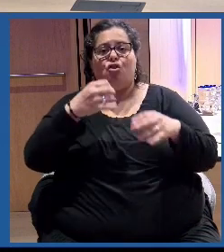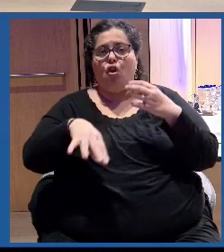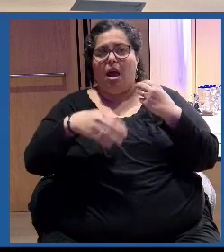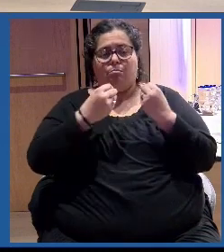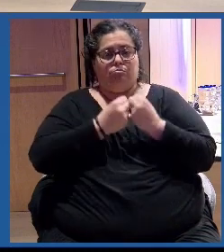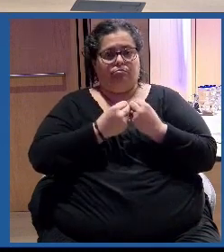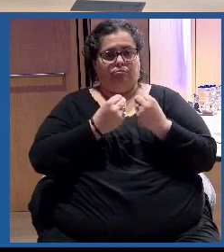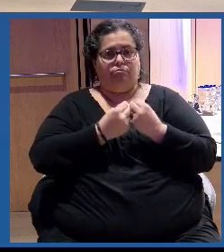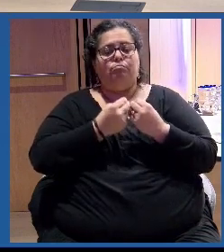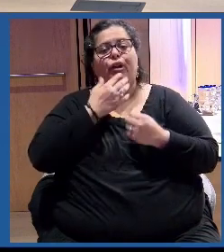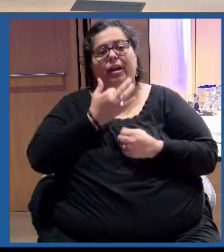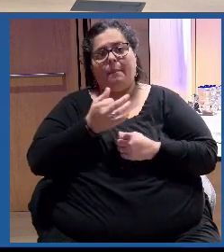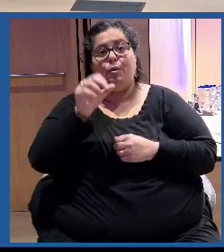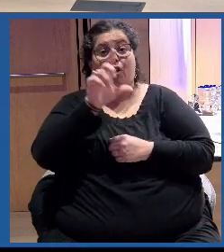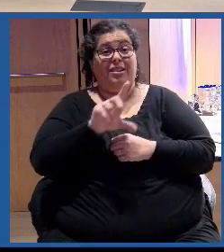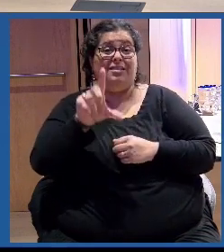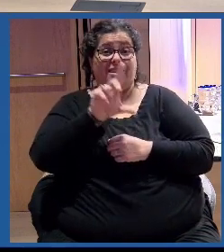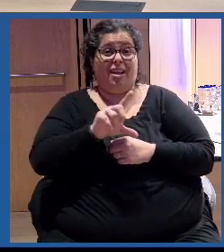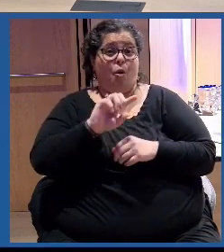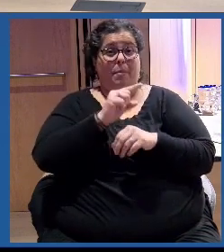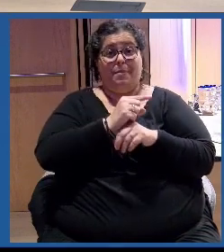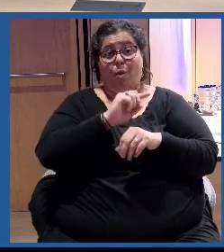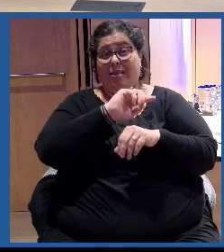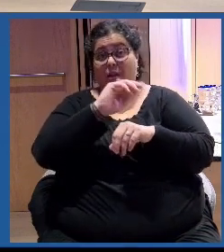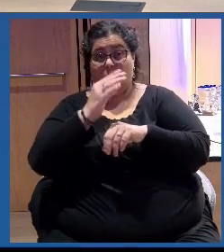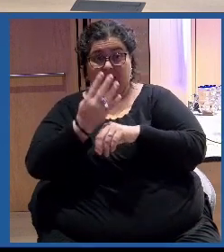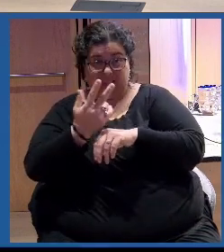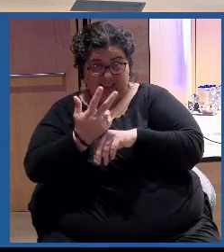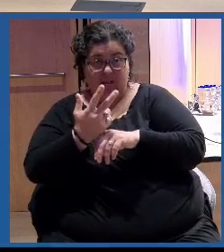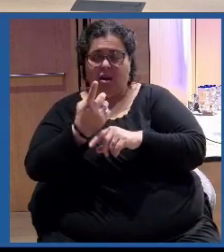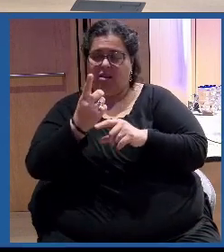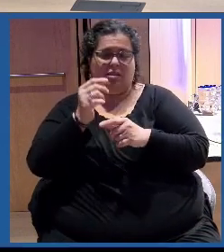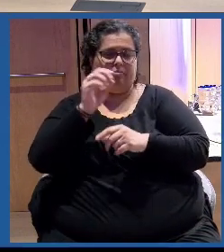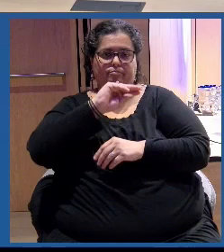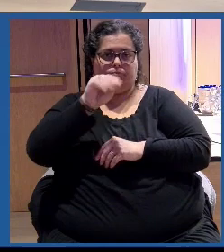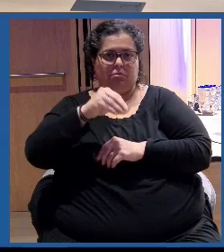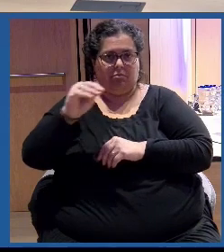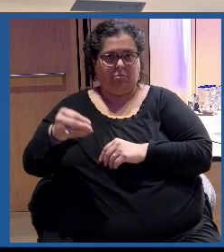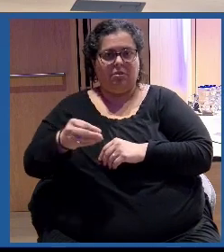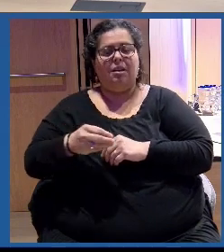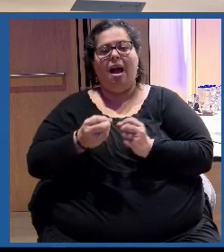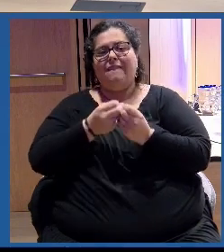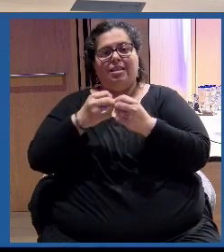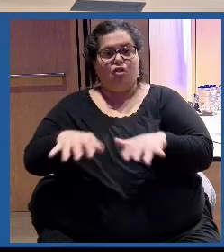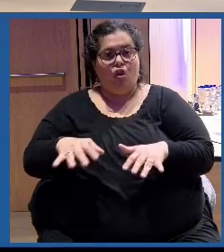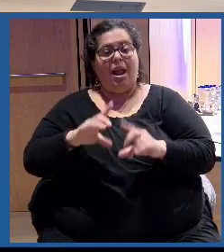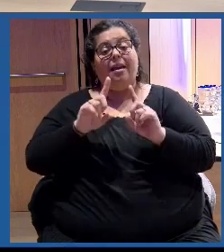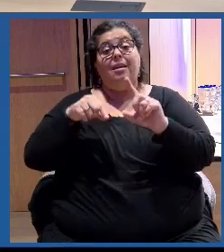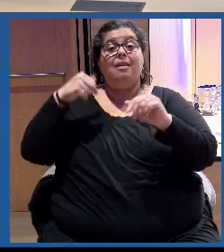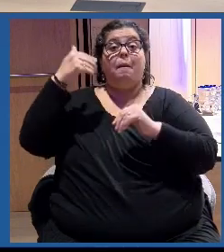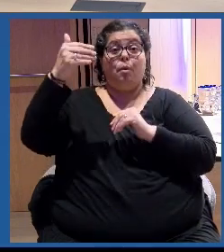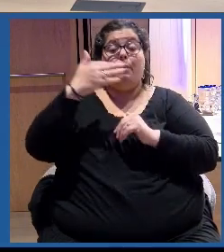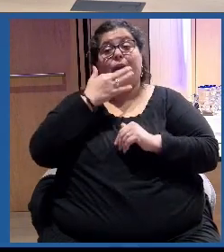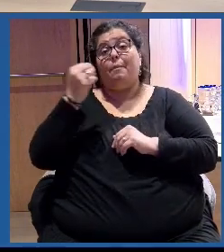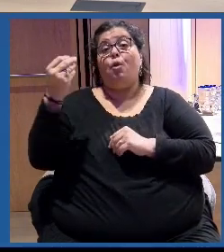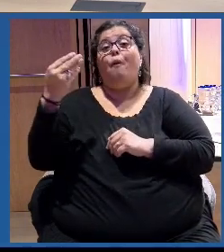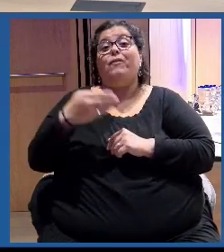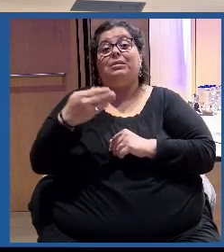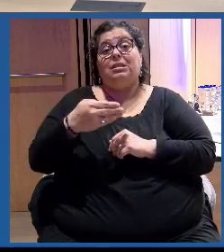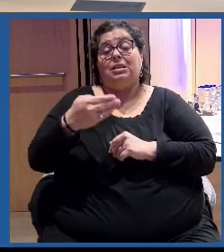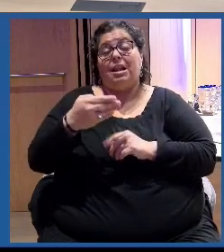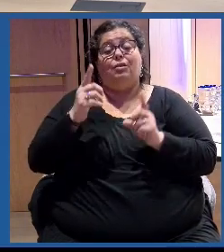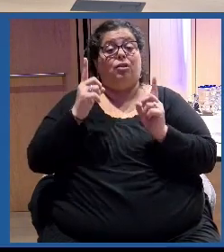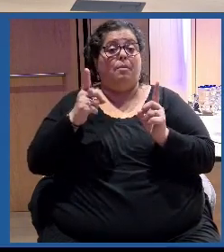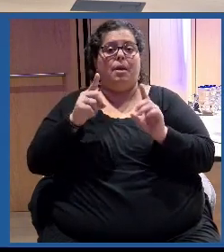lo que es ciclo básico, y luego a medida que seguimos en el nivel de educación media superior, en bachillerato, bueno, ahí verán cómo